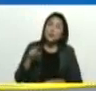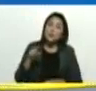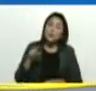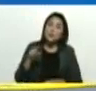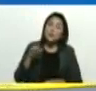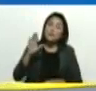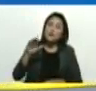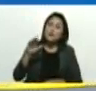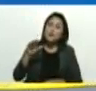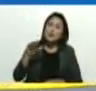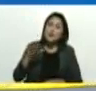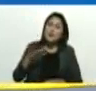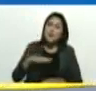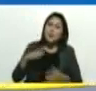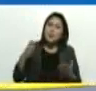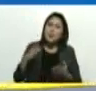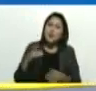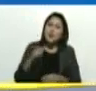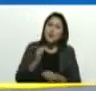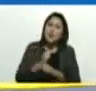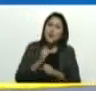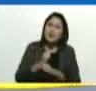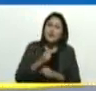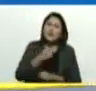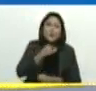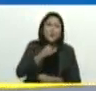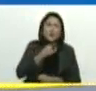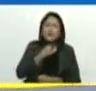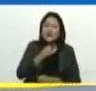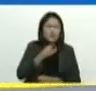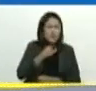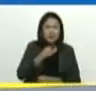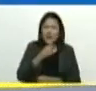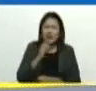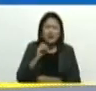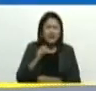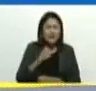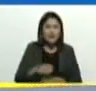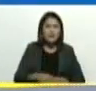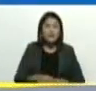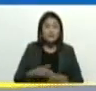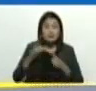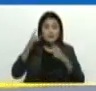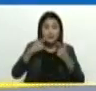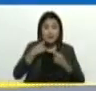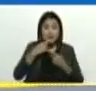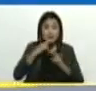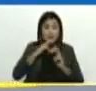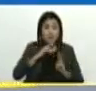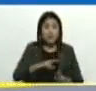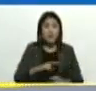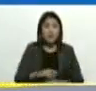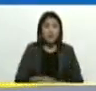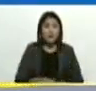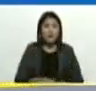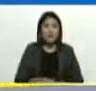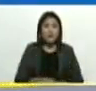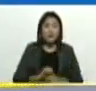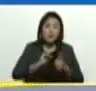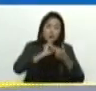¿cuál era el trabajo que menos le gustaba? Y dijo que el